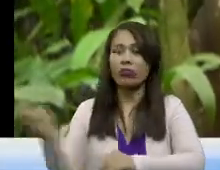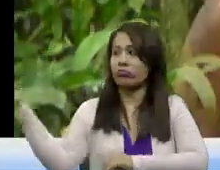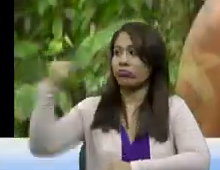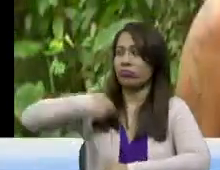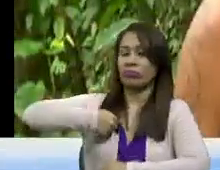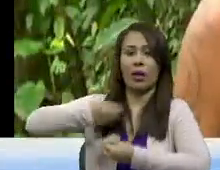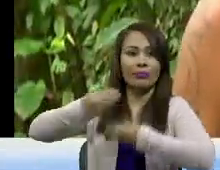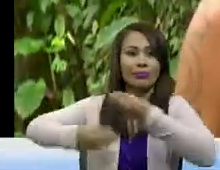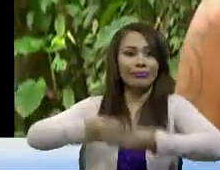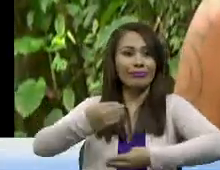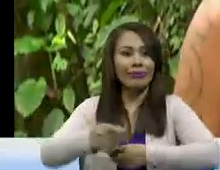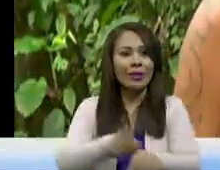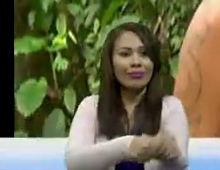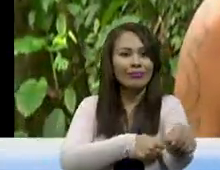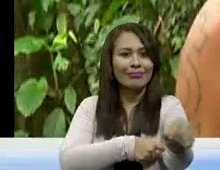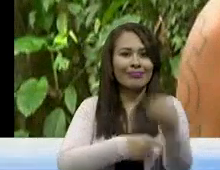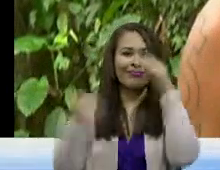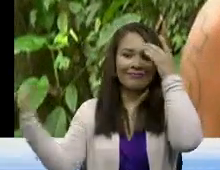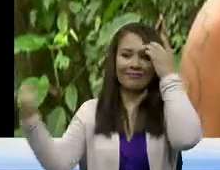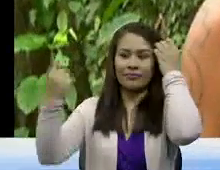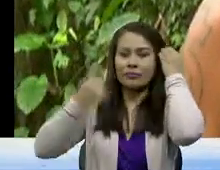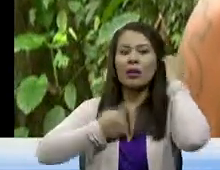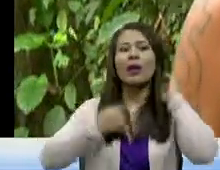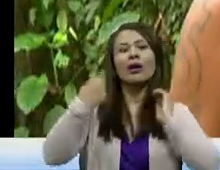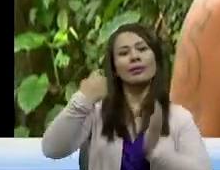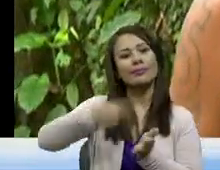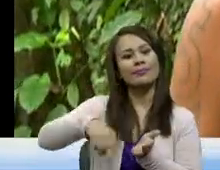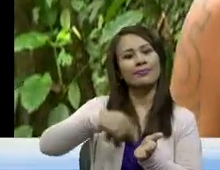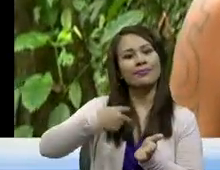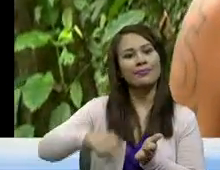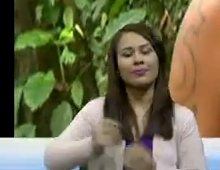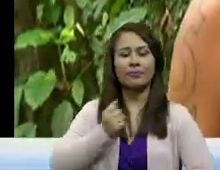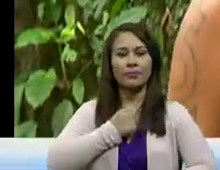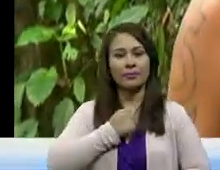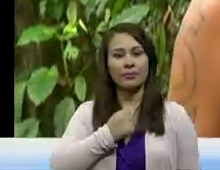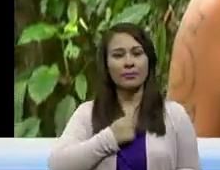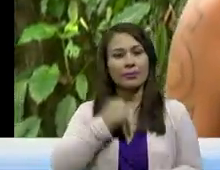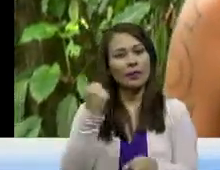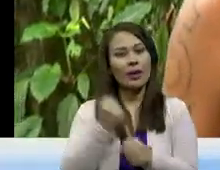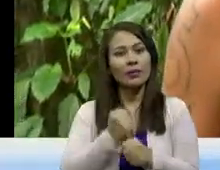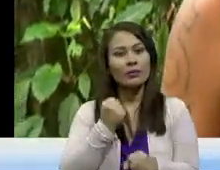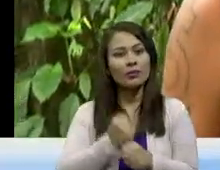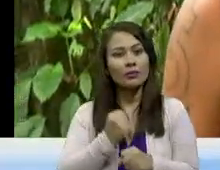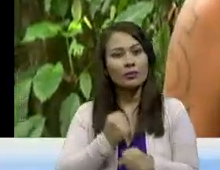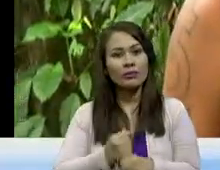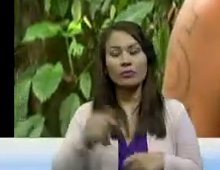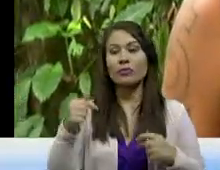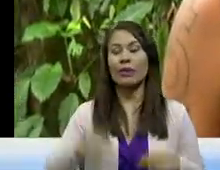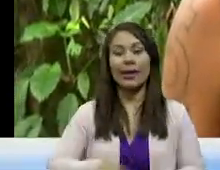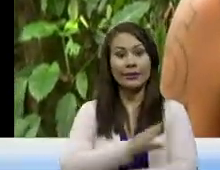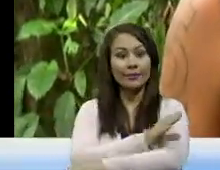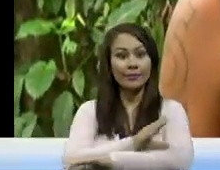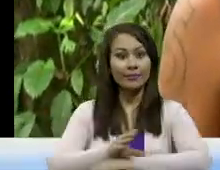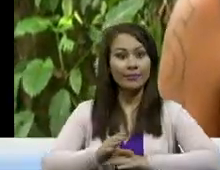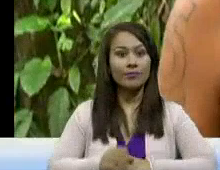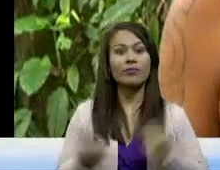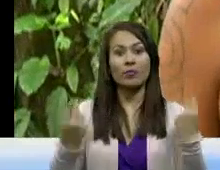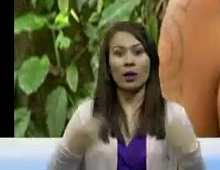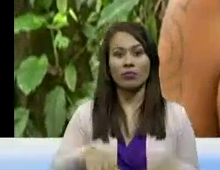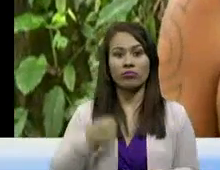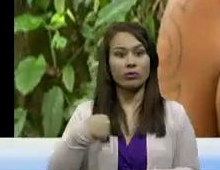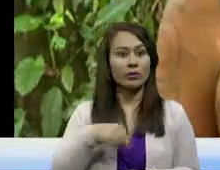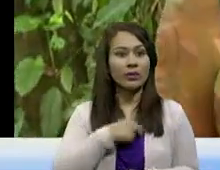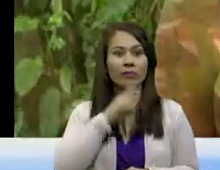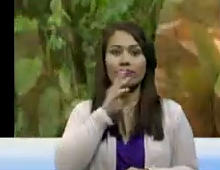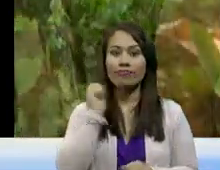esa tradición, esas costumbres todavía, con nuestras danzas, con nuestros trabajos en el campo, y de la cacería, de la